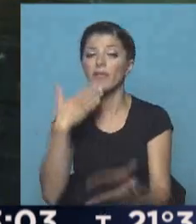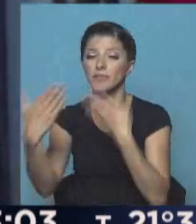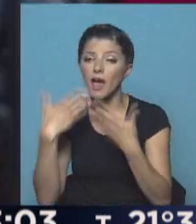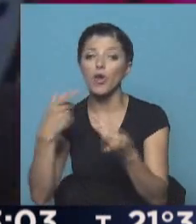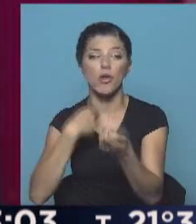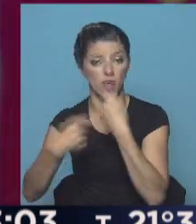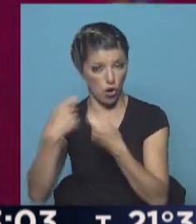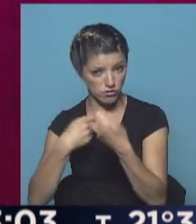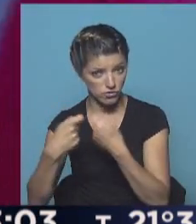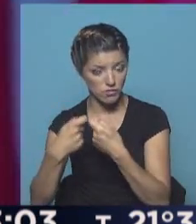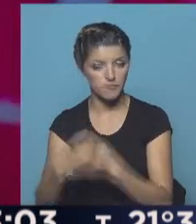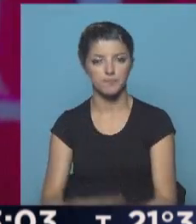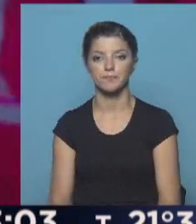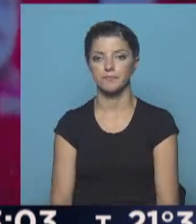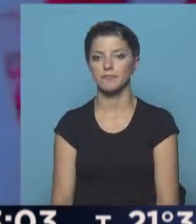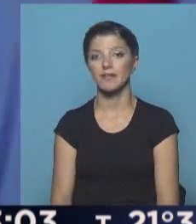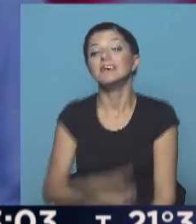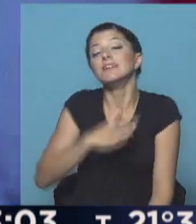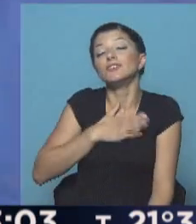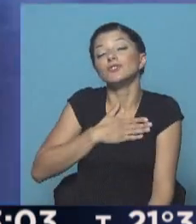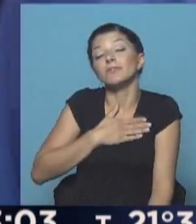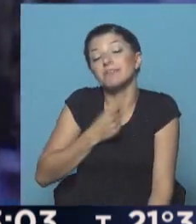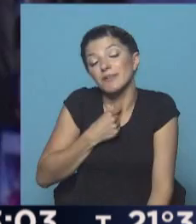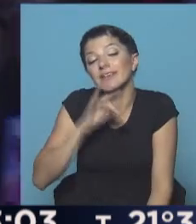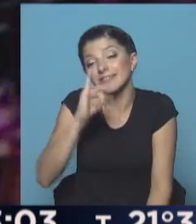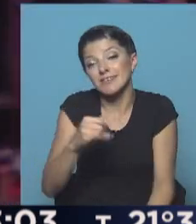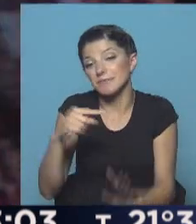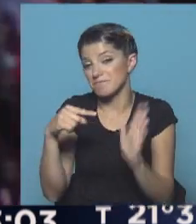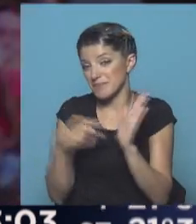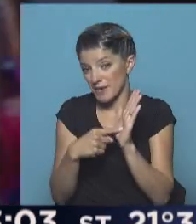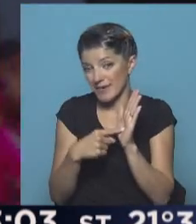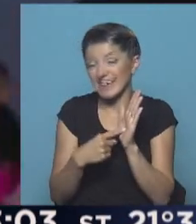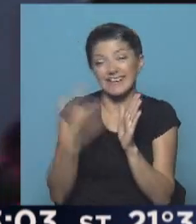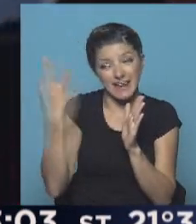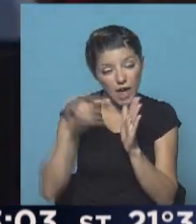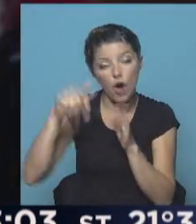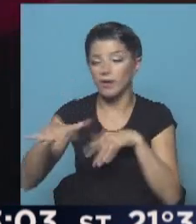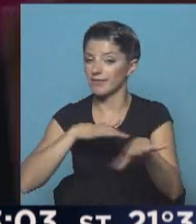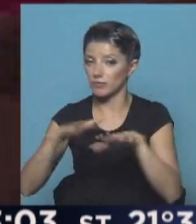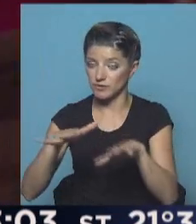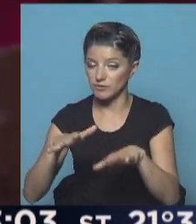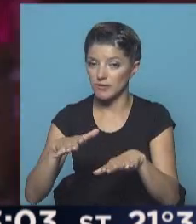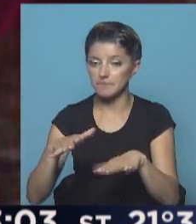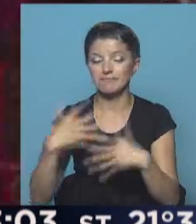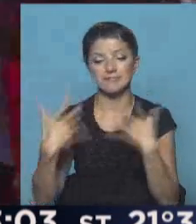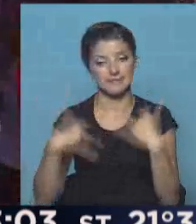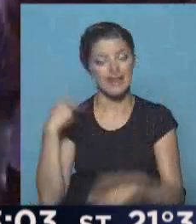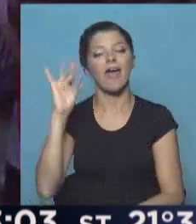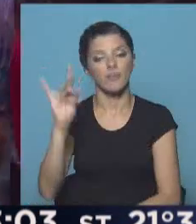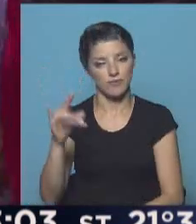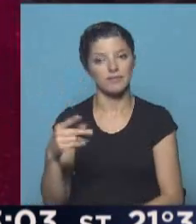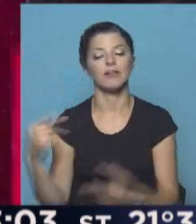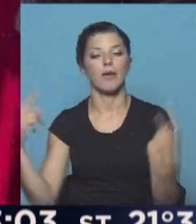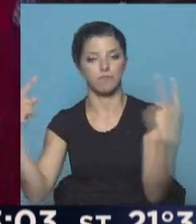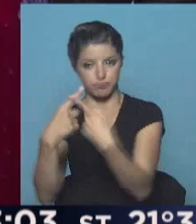negociar? Mi aspiración es que sí sea, pero las condiciones actuales son extremadamente difíciles